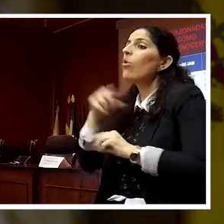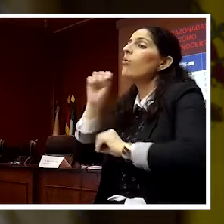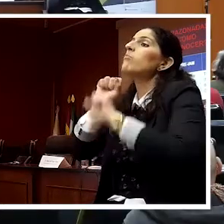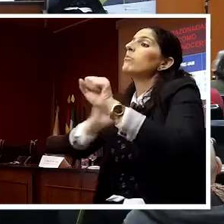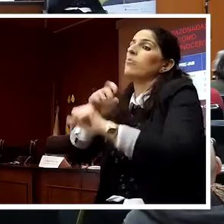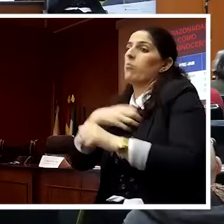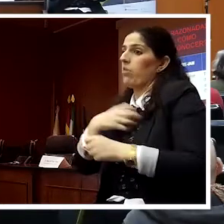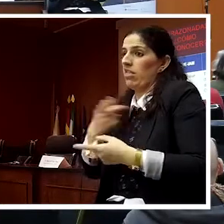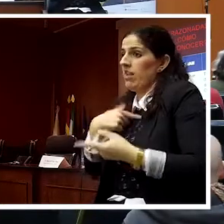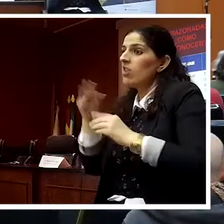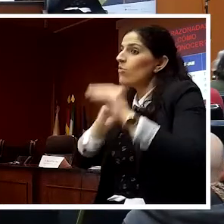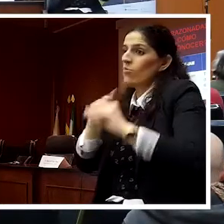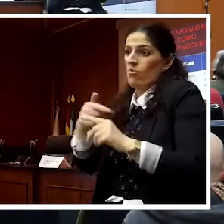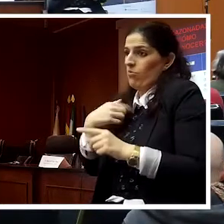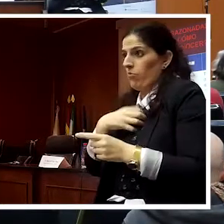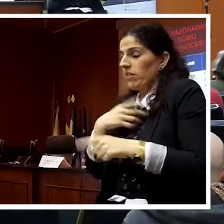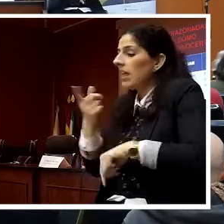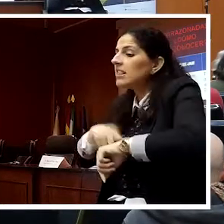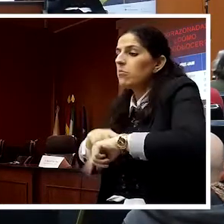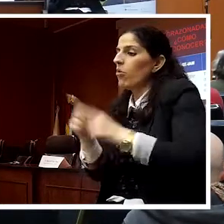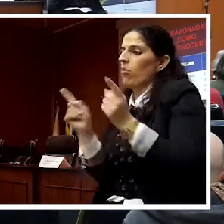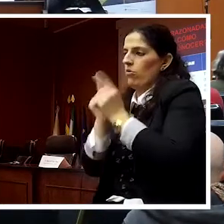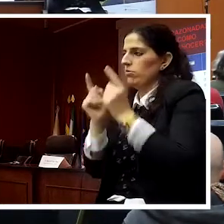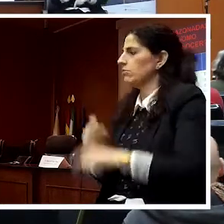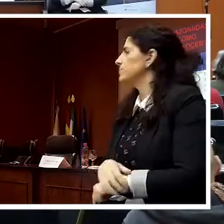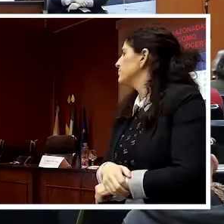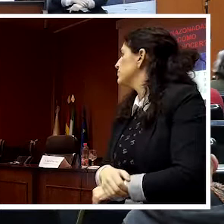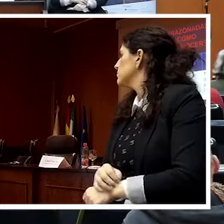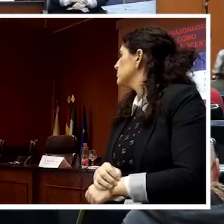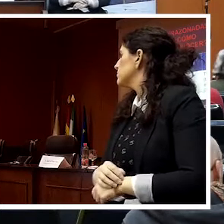tiempo para reaccionar.